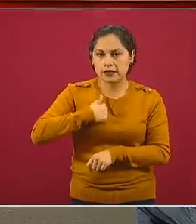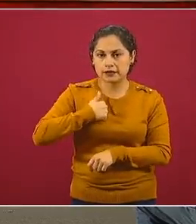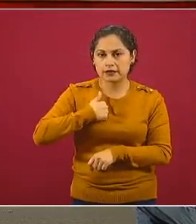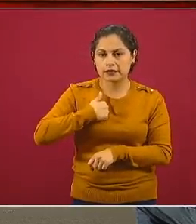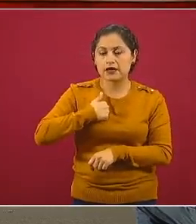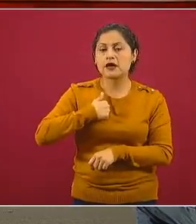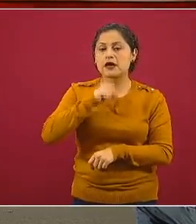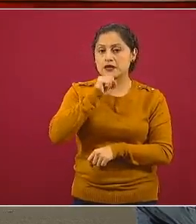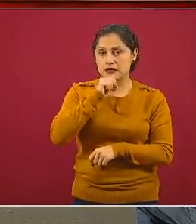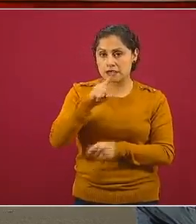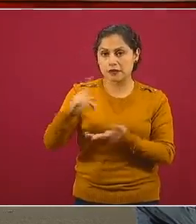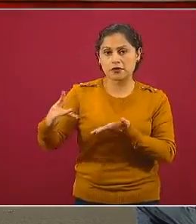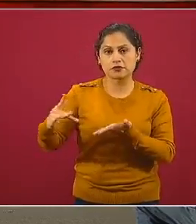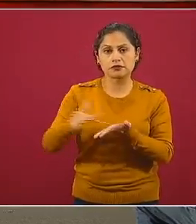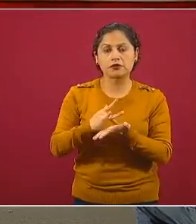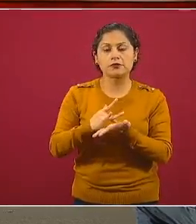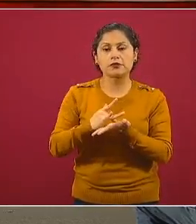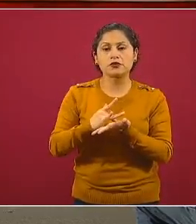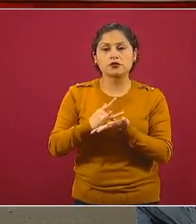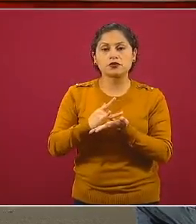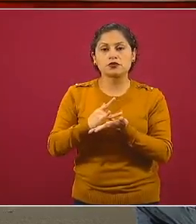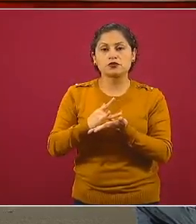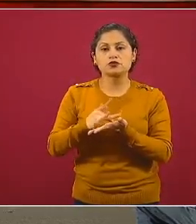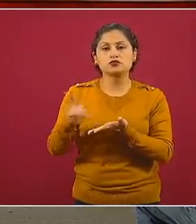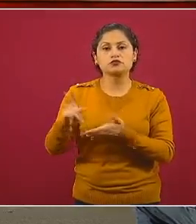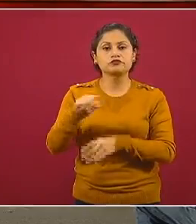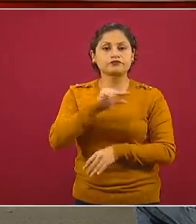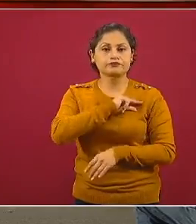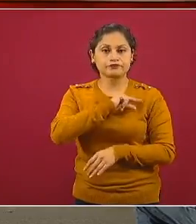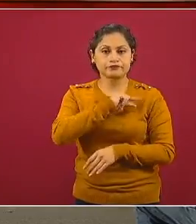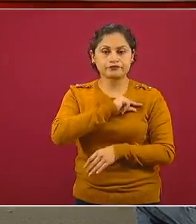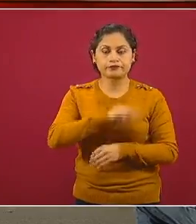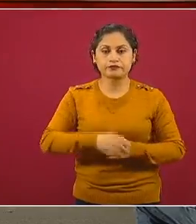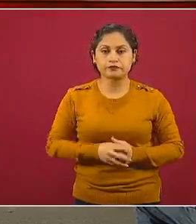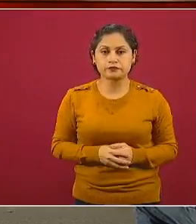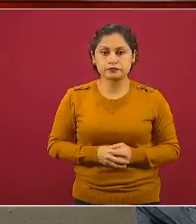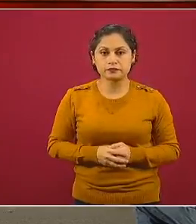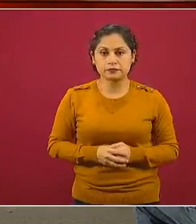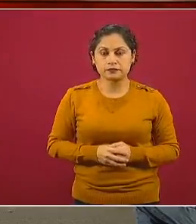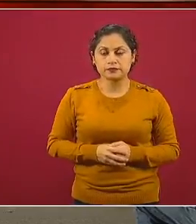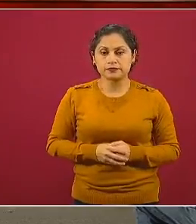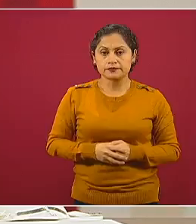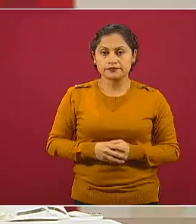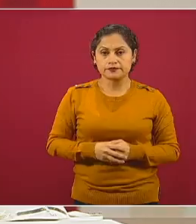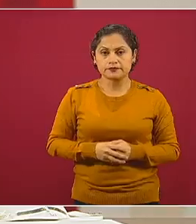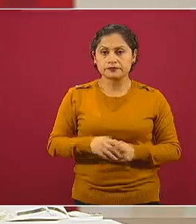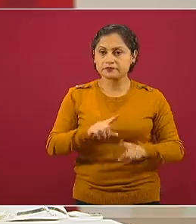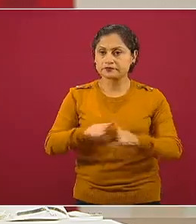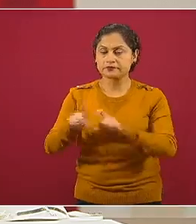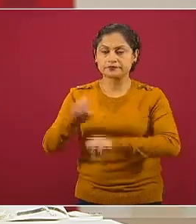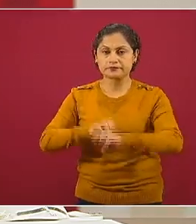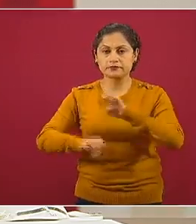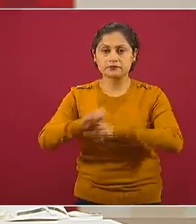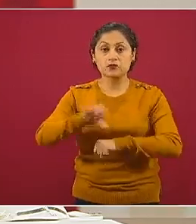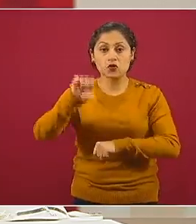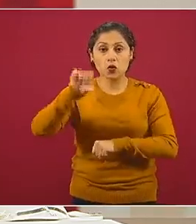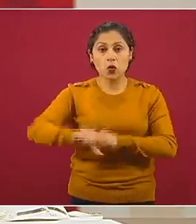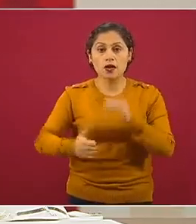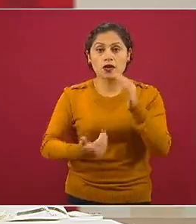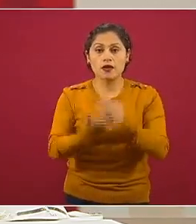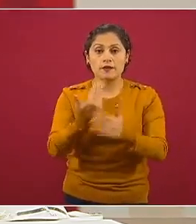con el apoyo del sector privado. Esta mañana el